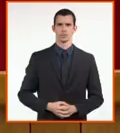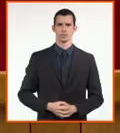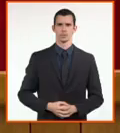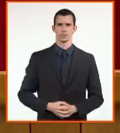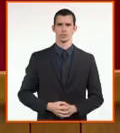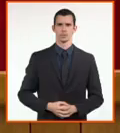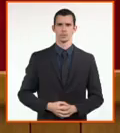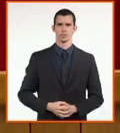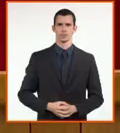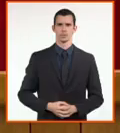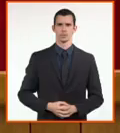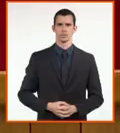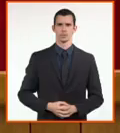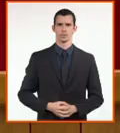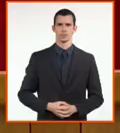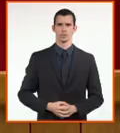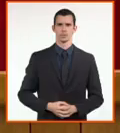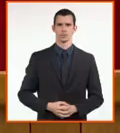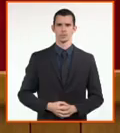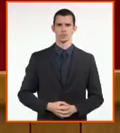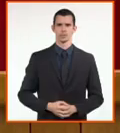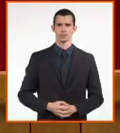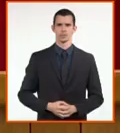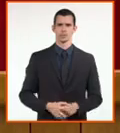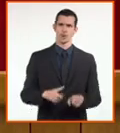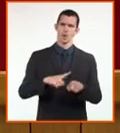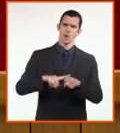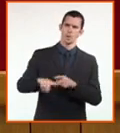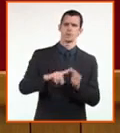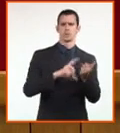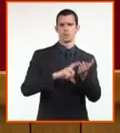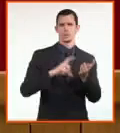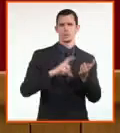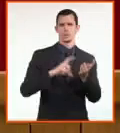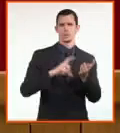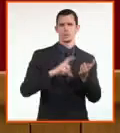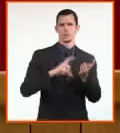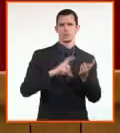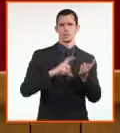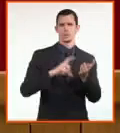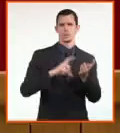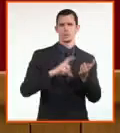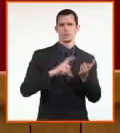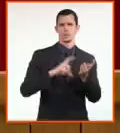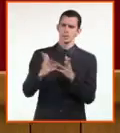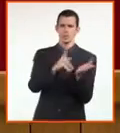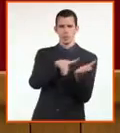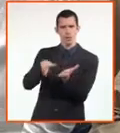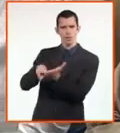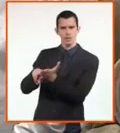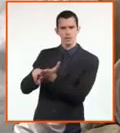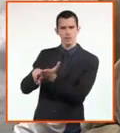También otros dirigentes del partido, el gobierno, la Unión de Jóvenes Comunistas, los organismos